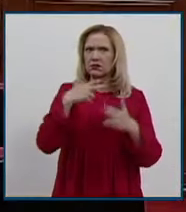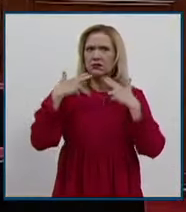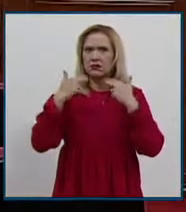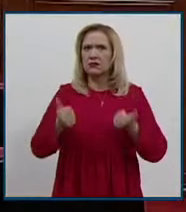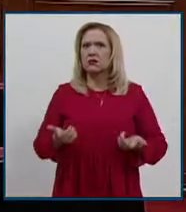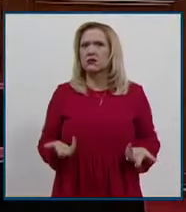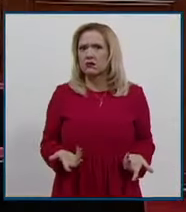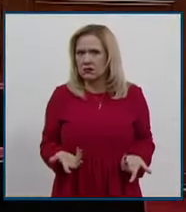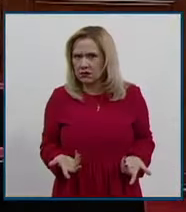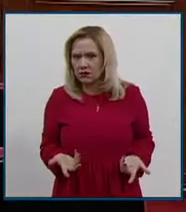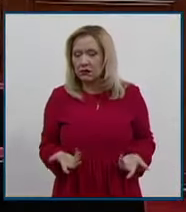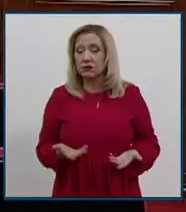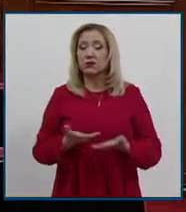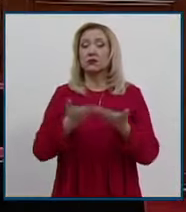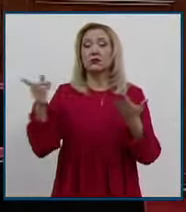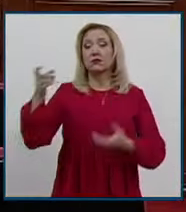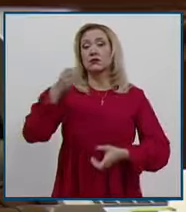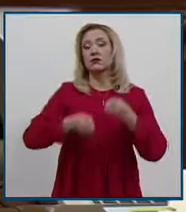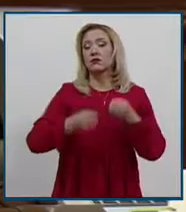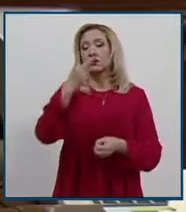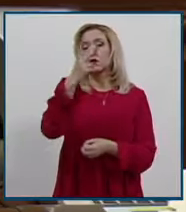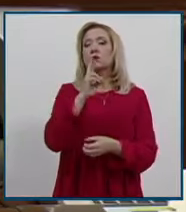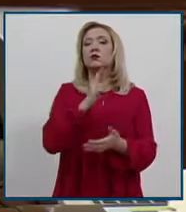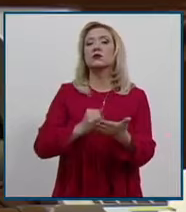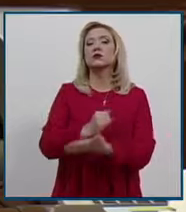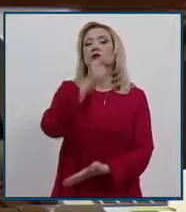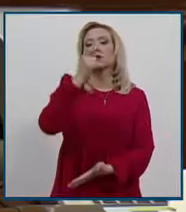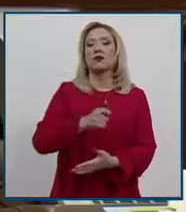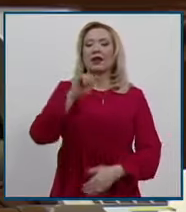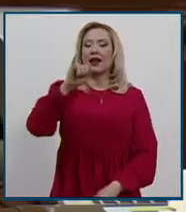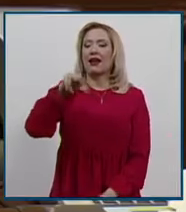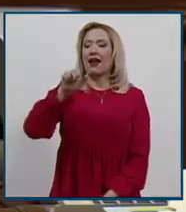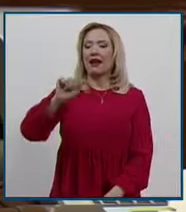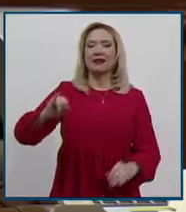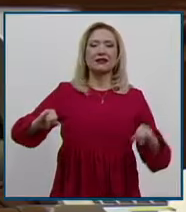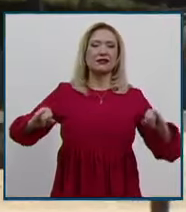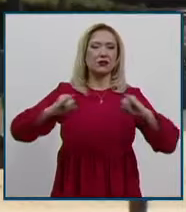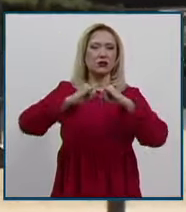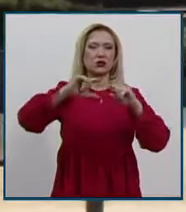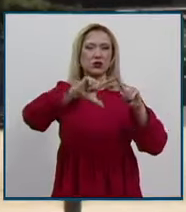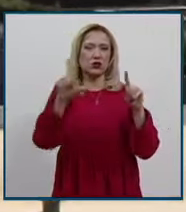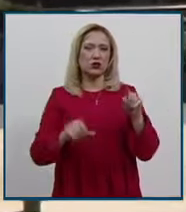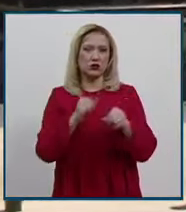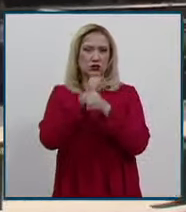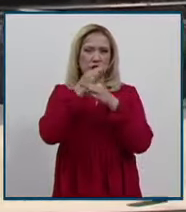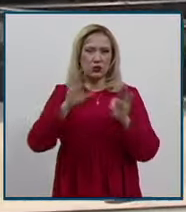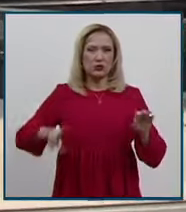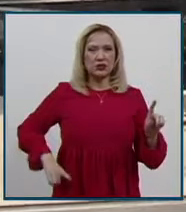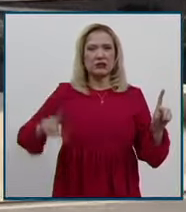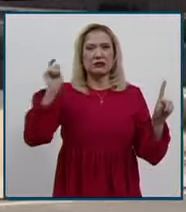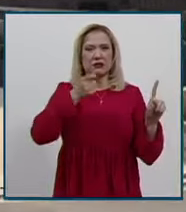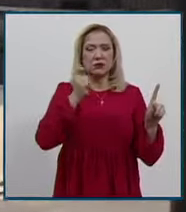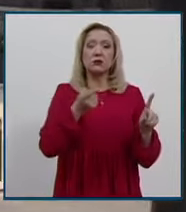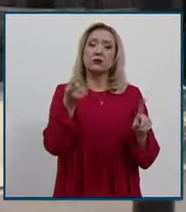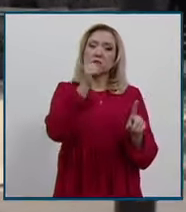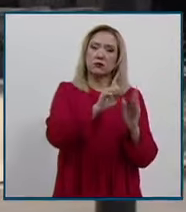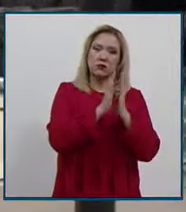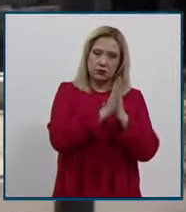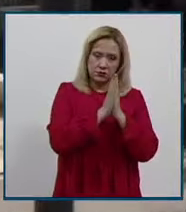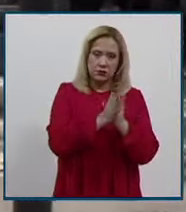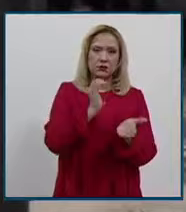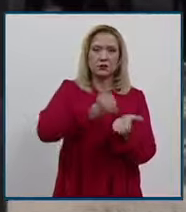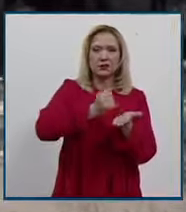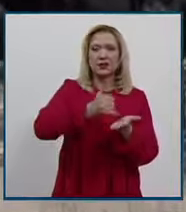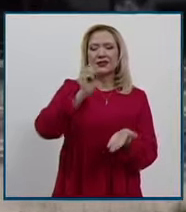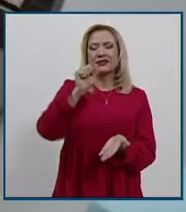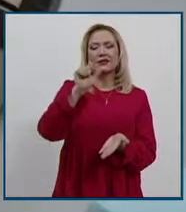el pleno de la corte confirmó dos resoluciones del inai que ordenan a la Secretaría de Hacienda entregar una versión pública